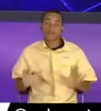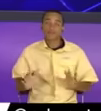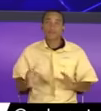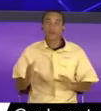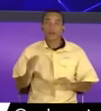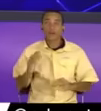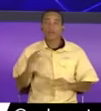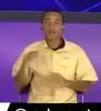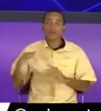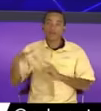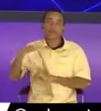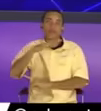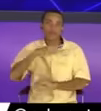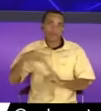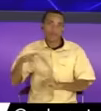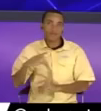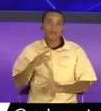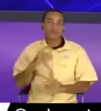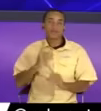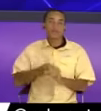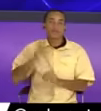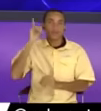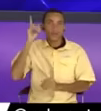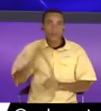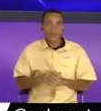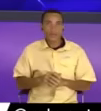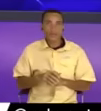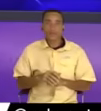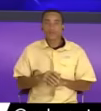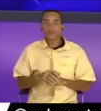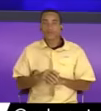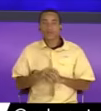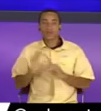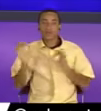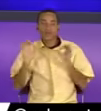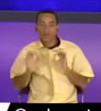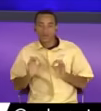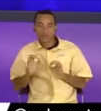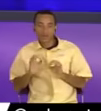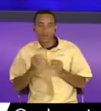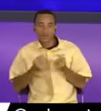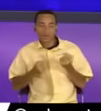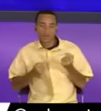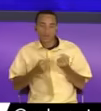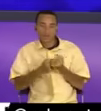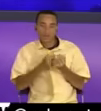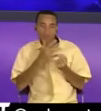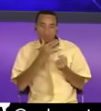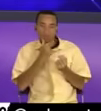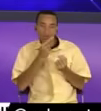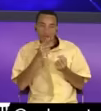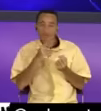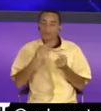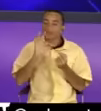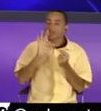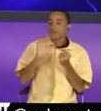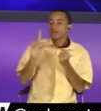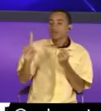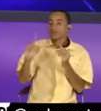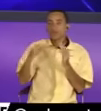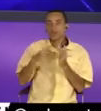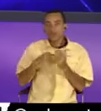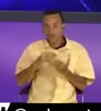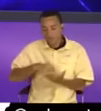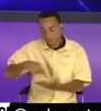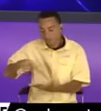las últimas horas relacionada con la decisión de la organización electoral de no refrendar en el número necesario, 31.000 firmas, la aspiración